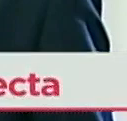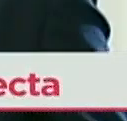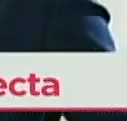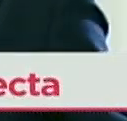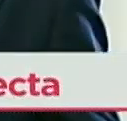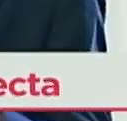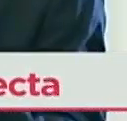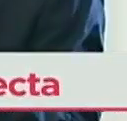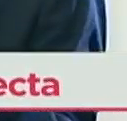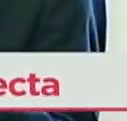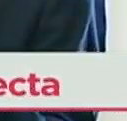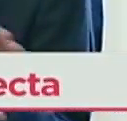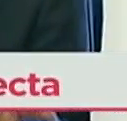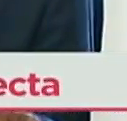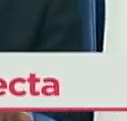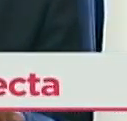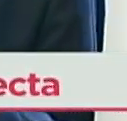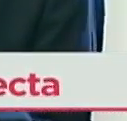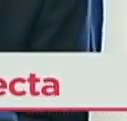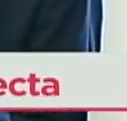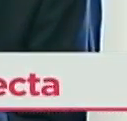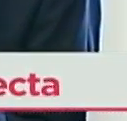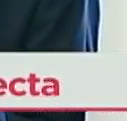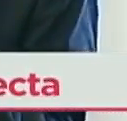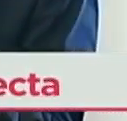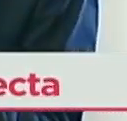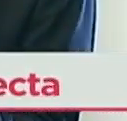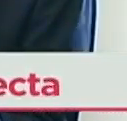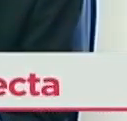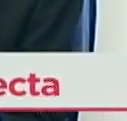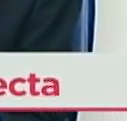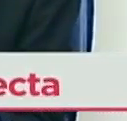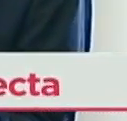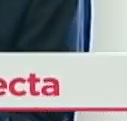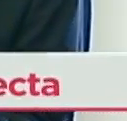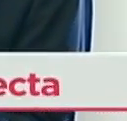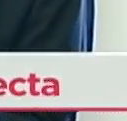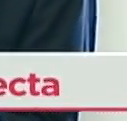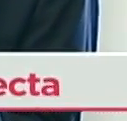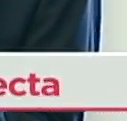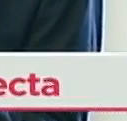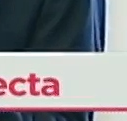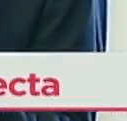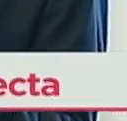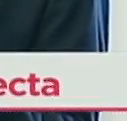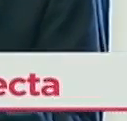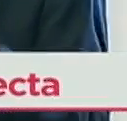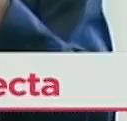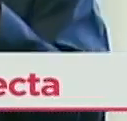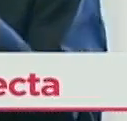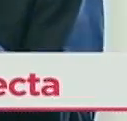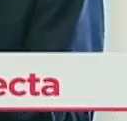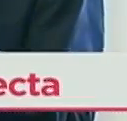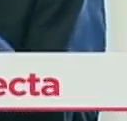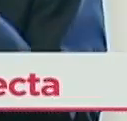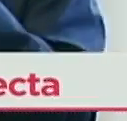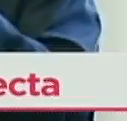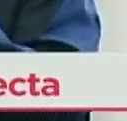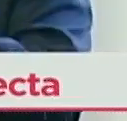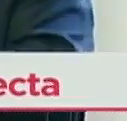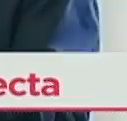Muchas organizaciones políticas no participaron en este proceso de elecciones municipales. ¿Cuál